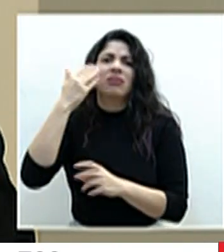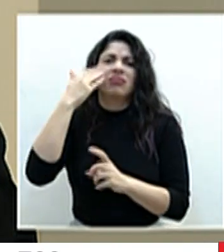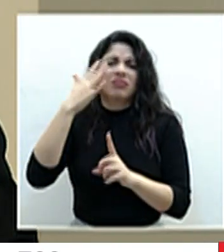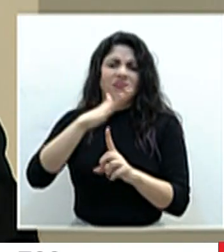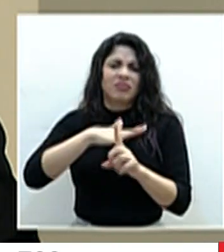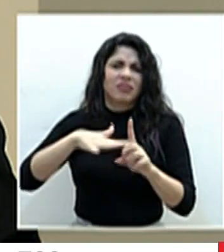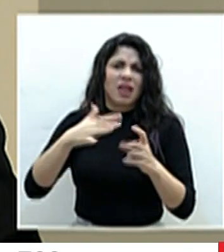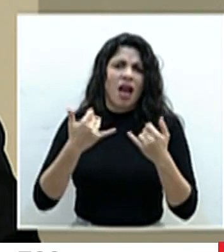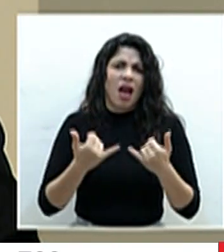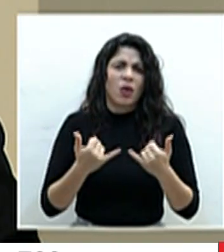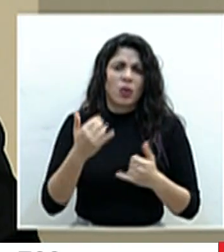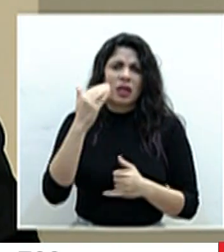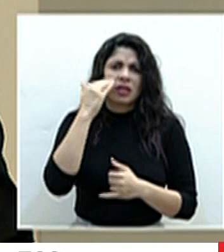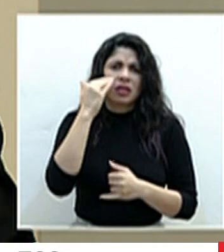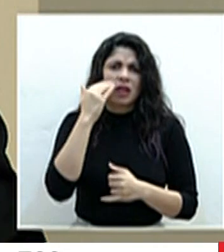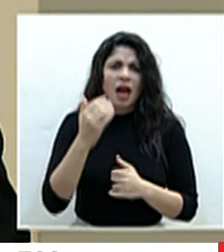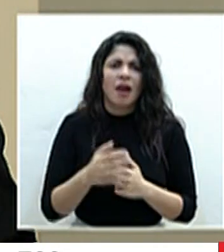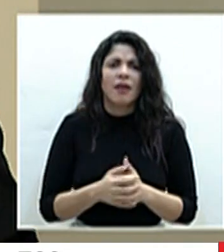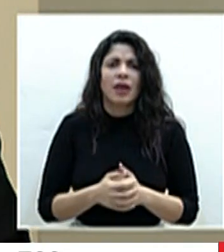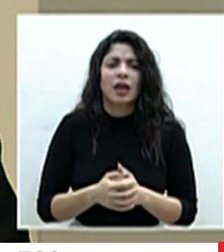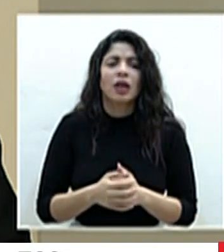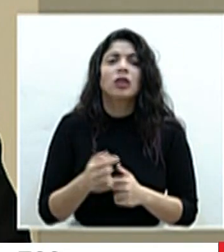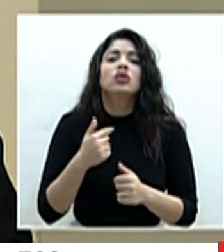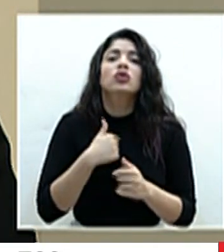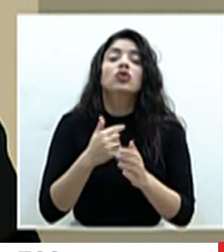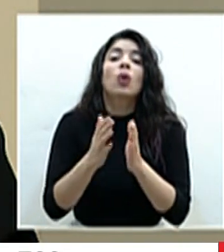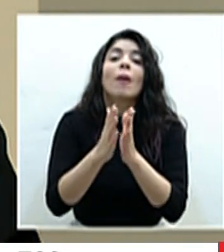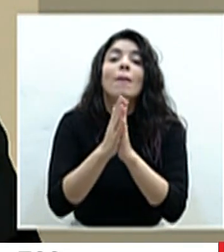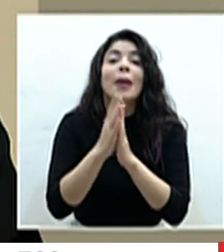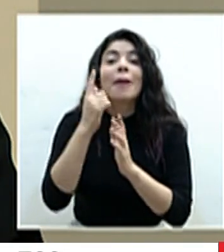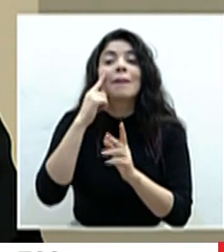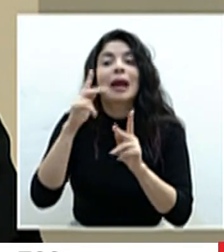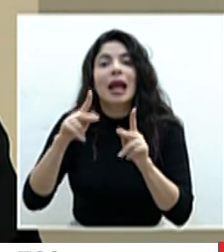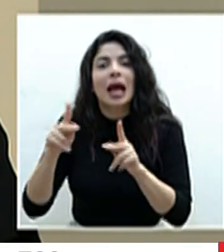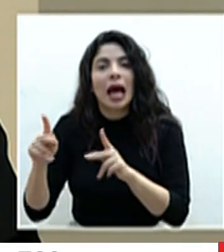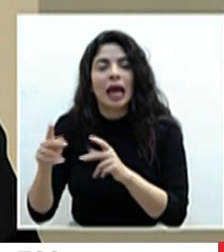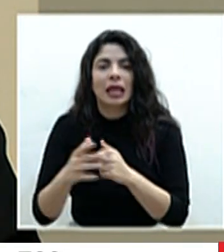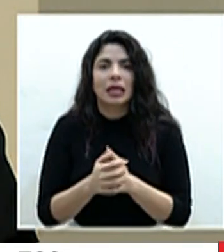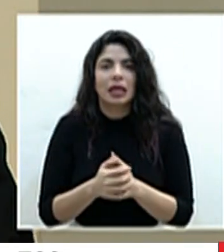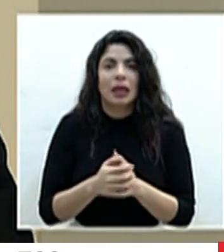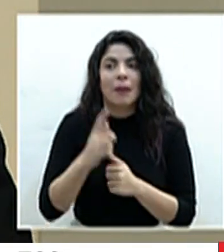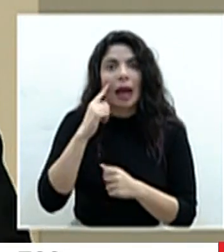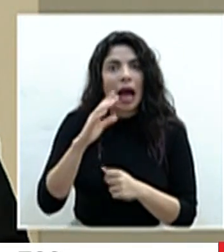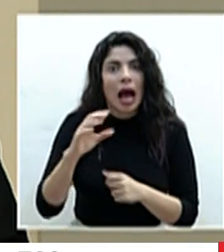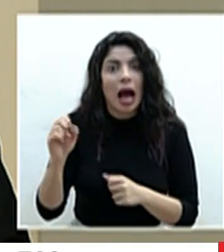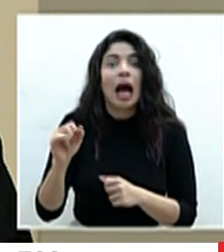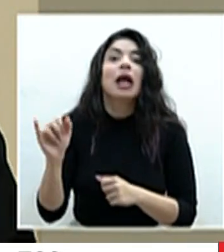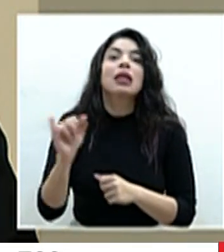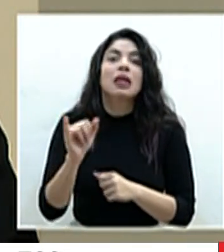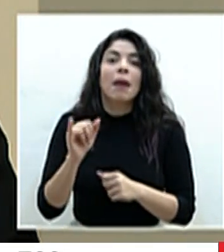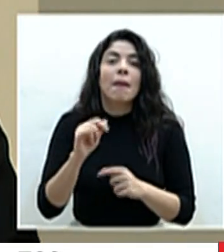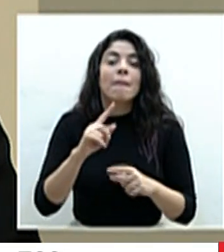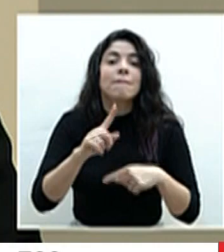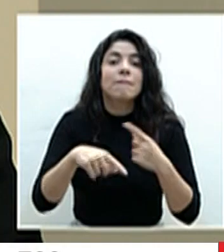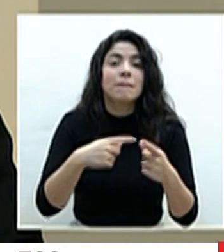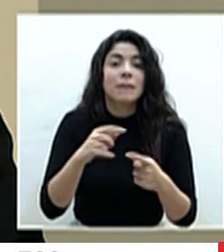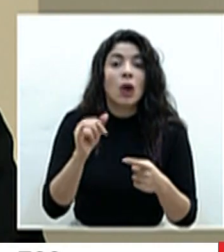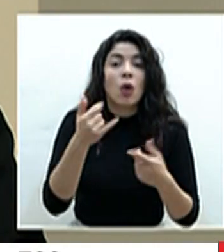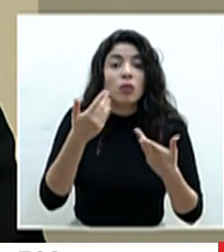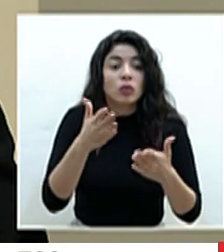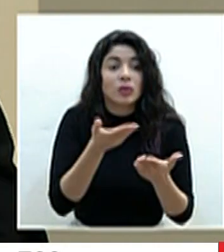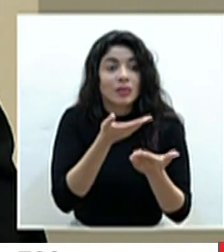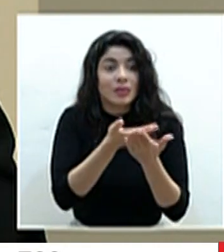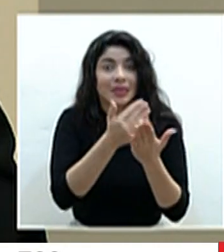estamos. Yo solo pido pongamos primero a la gente, pongamos primero a la caja. Y también pondremos, como lo hemos puesto ahí,